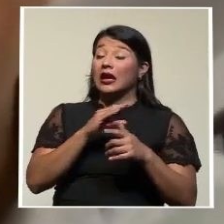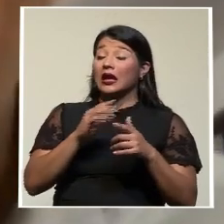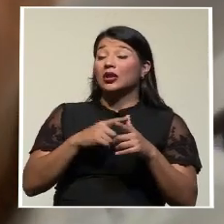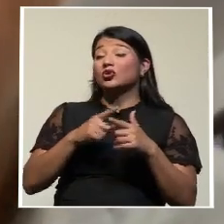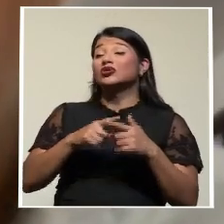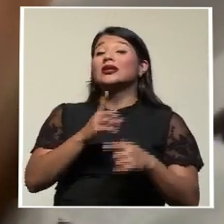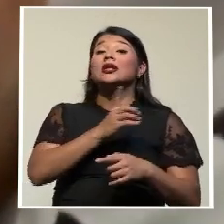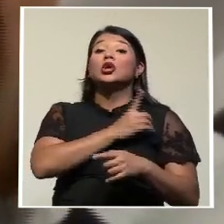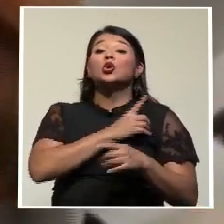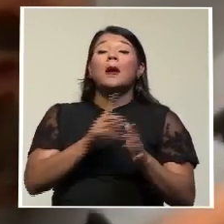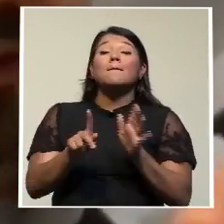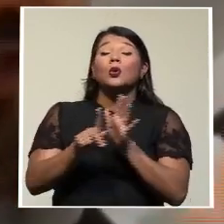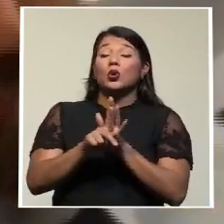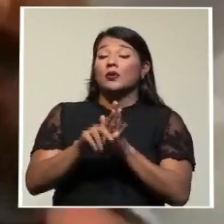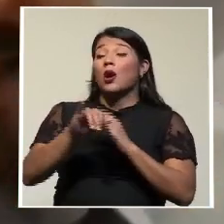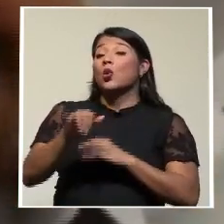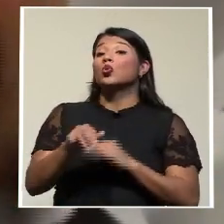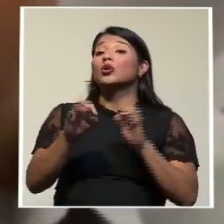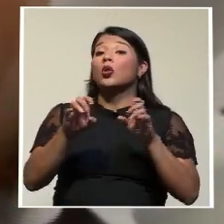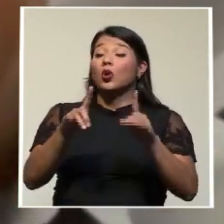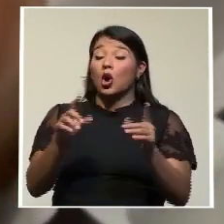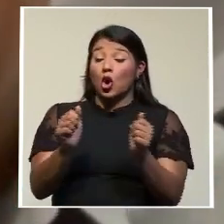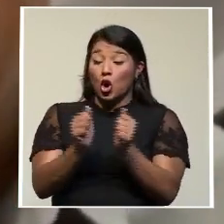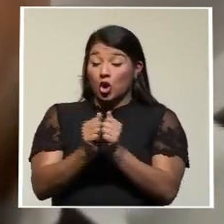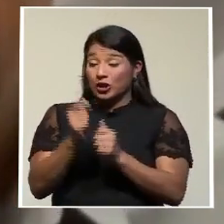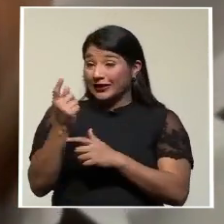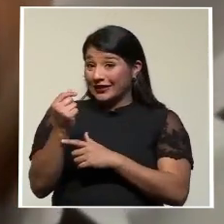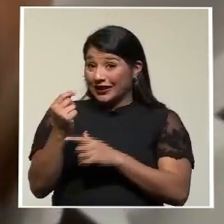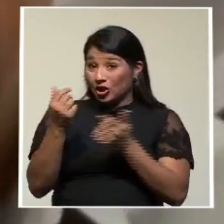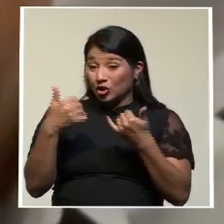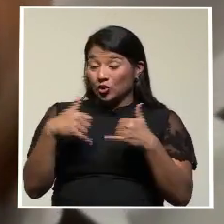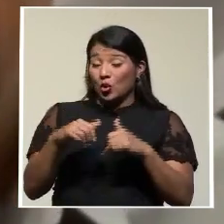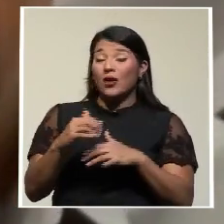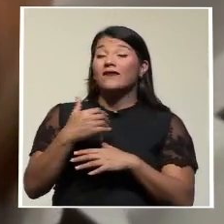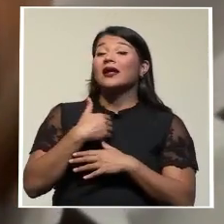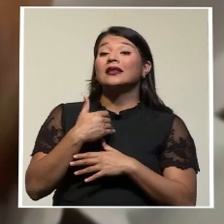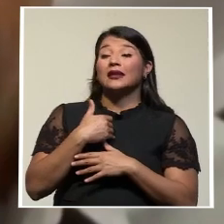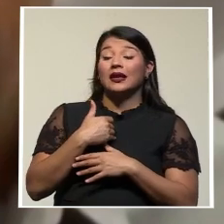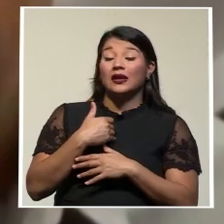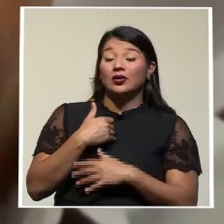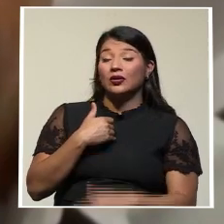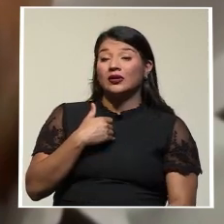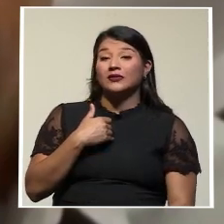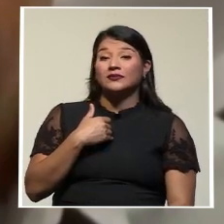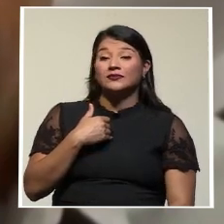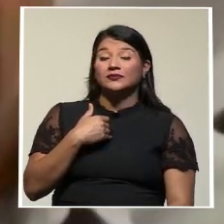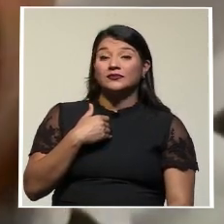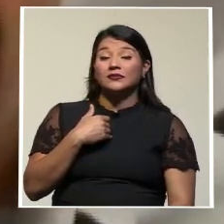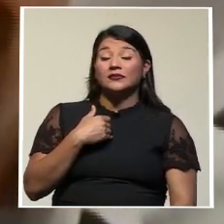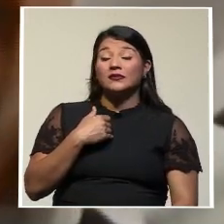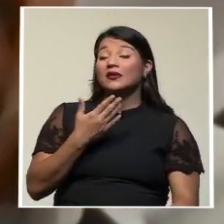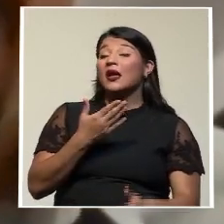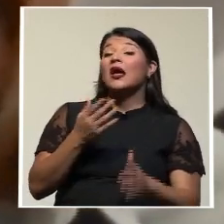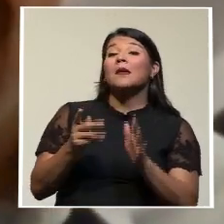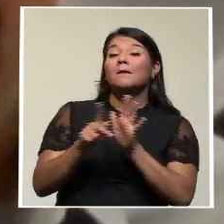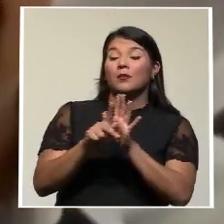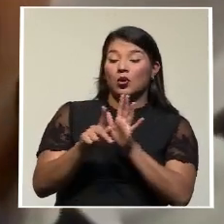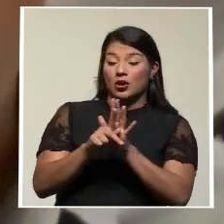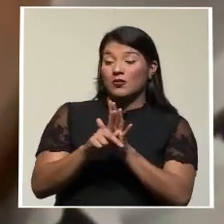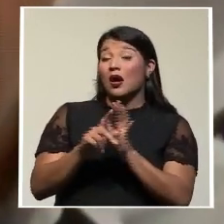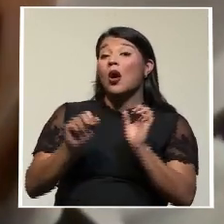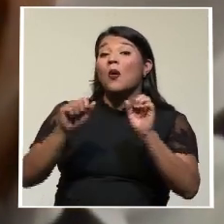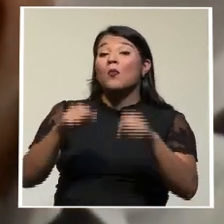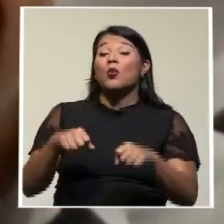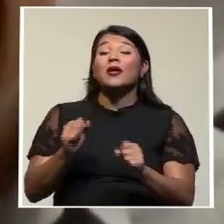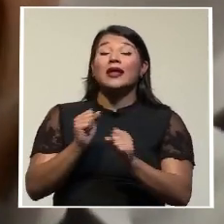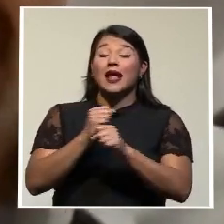de educación, con los recursos que todavía tienen, es decir, los que les han girado, los que no les han recortado, les prohíbe hacer